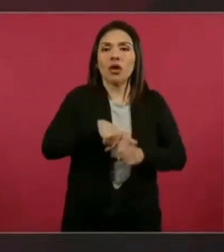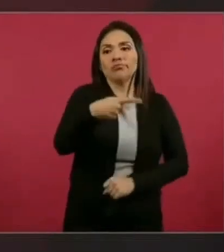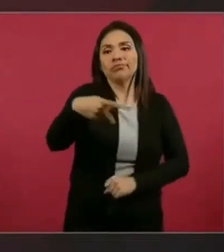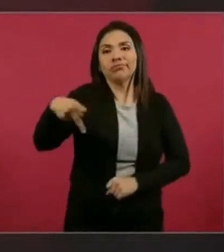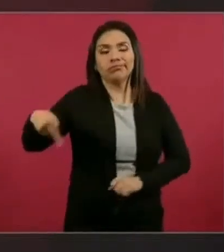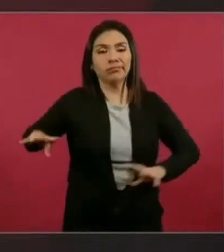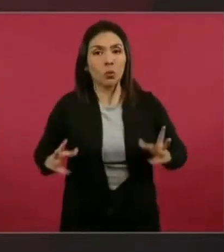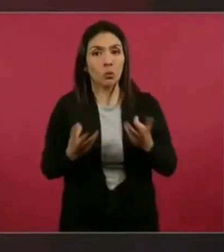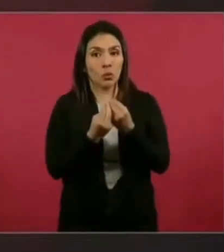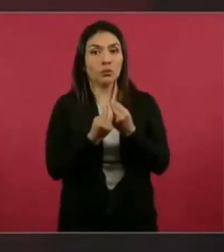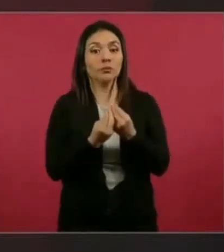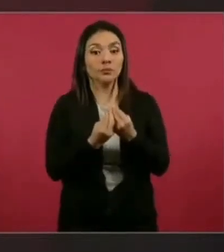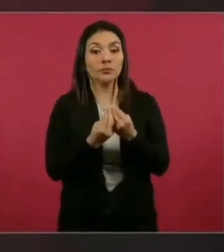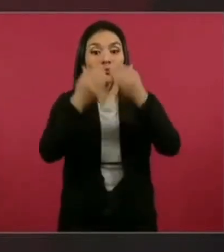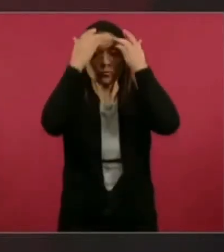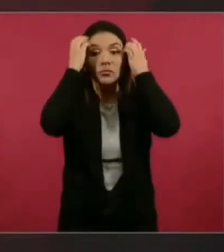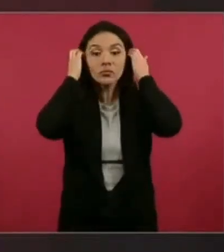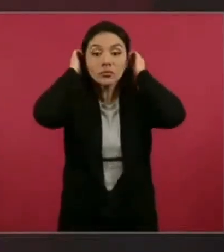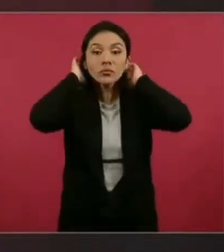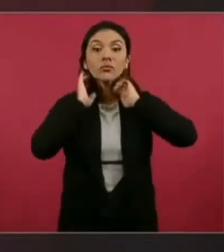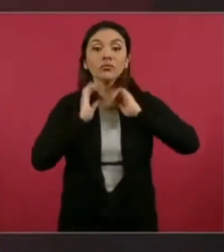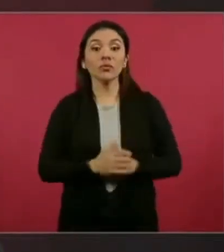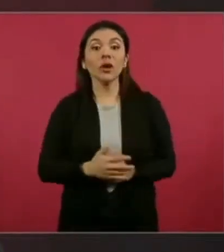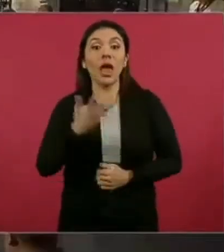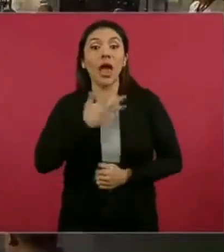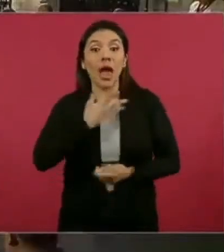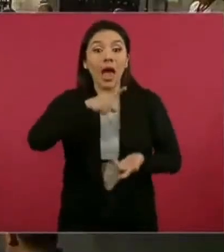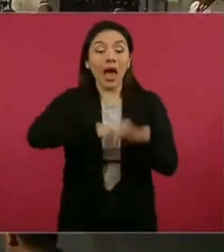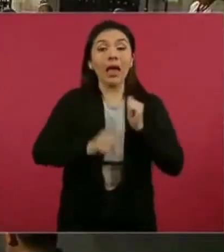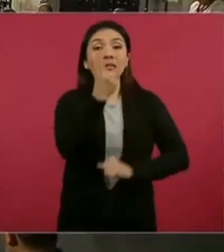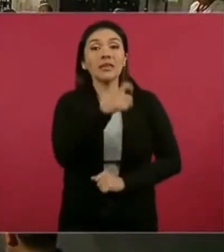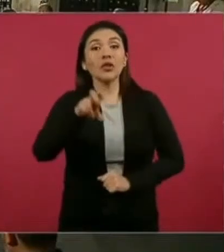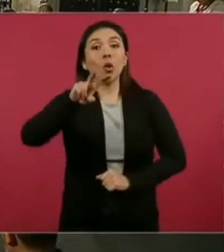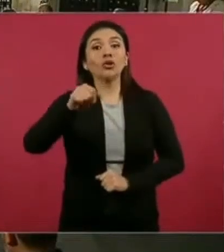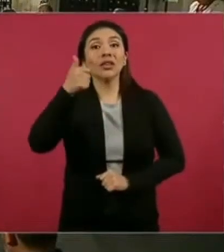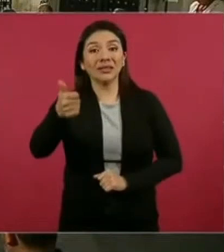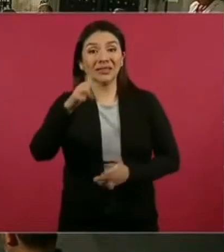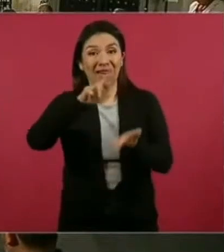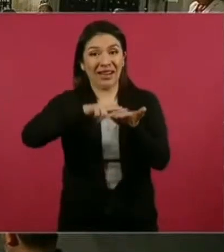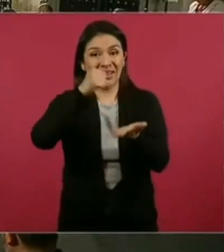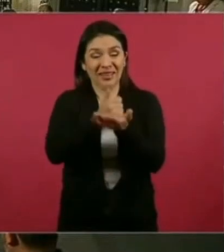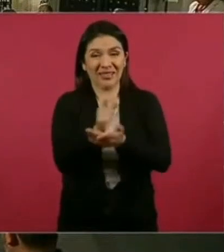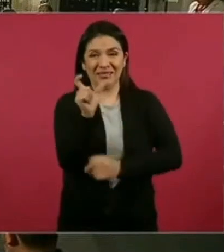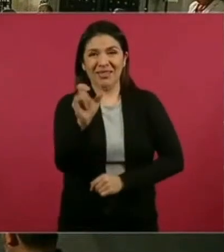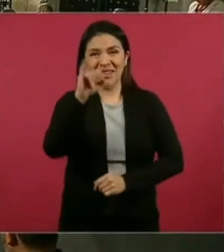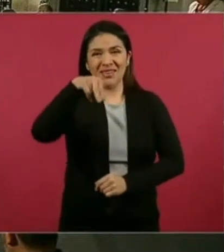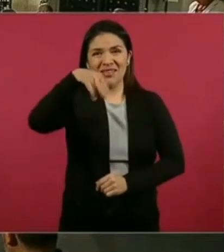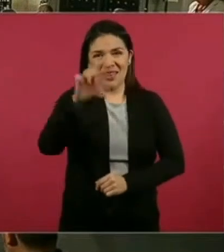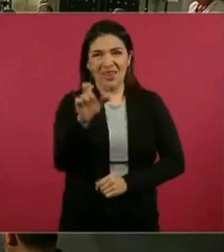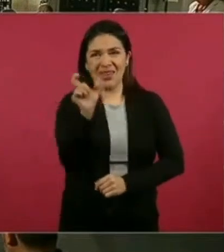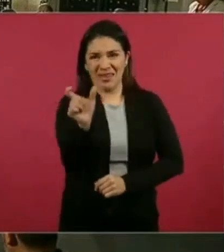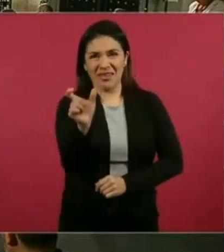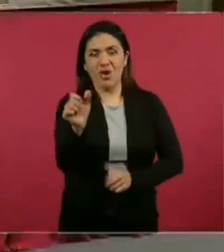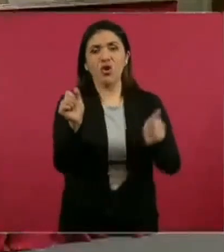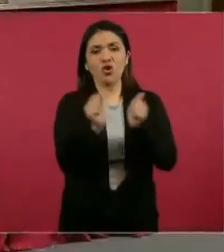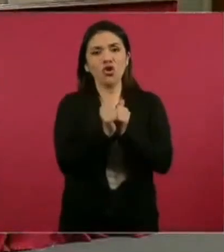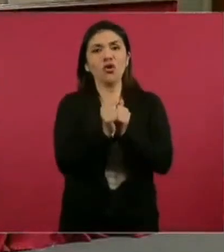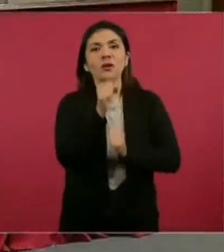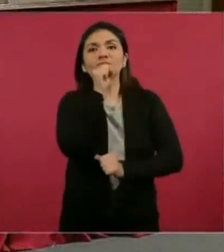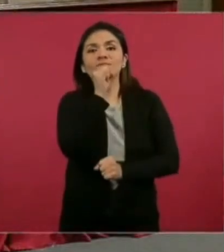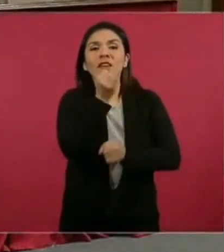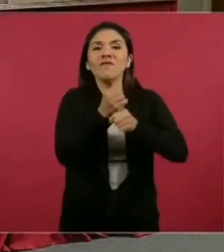su conjunto. Es decir, había 186 credenciales de lector que tenían los datos de